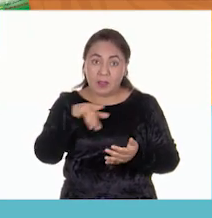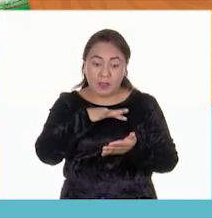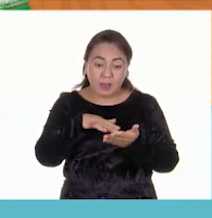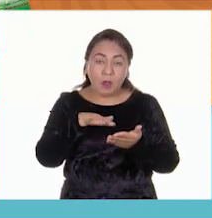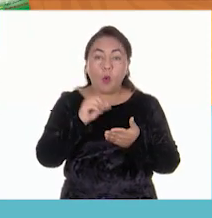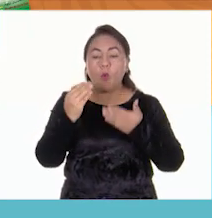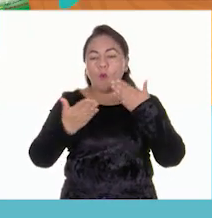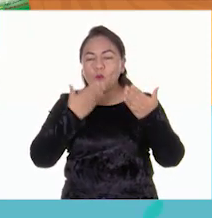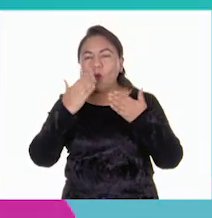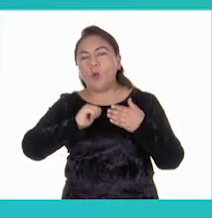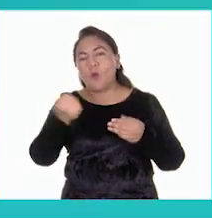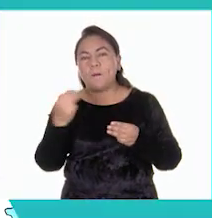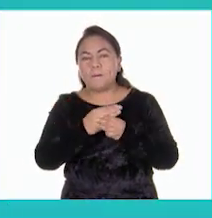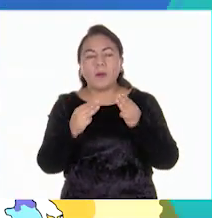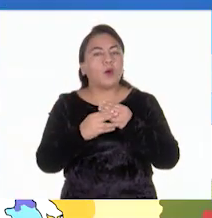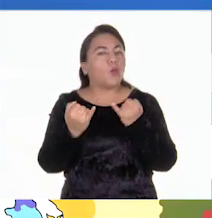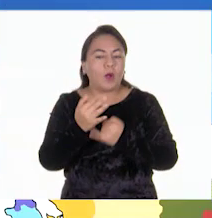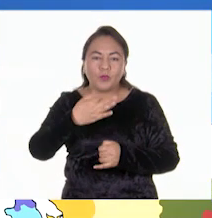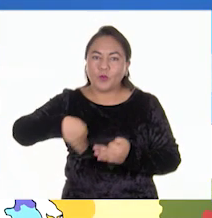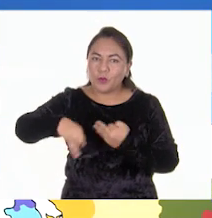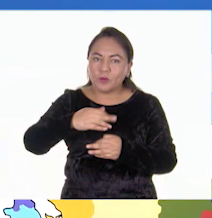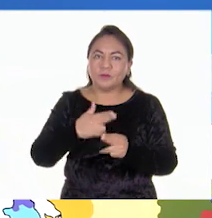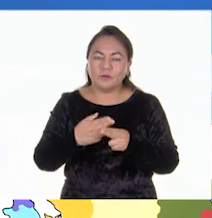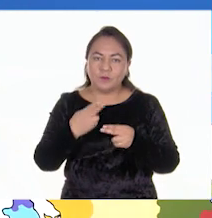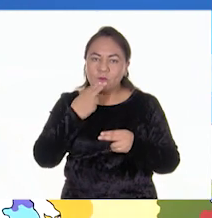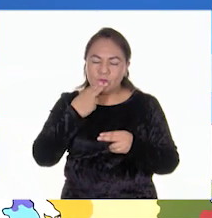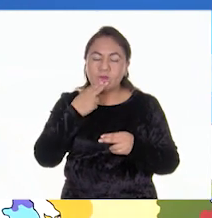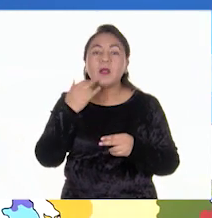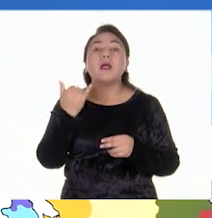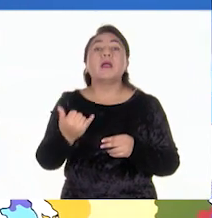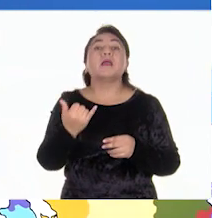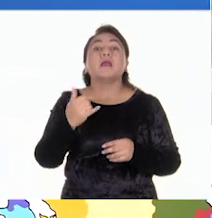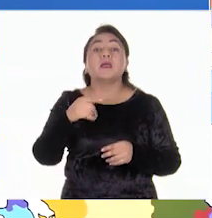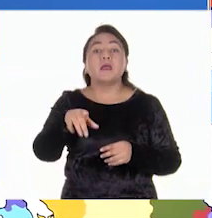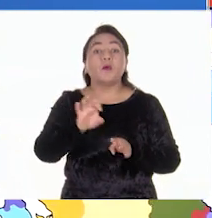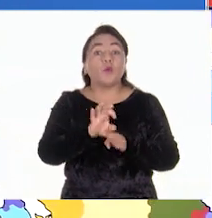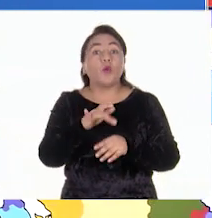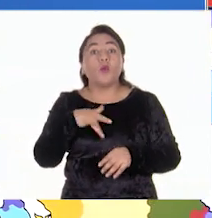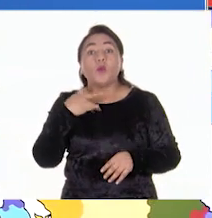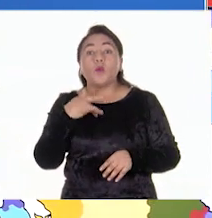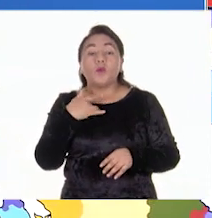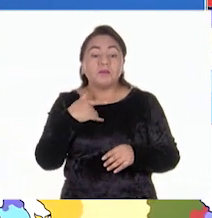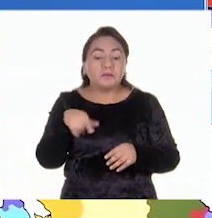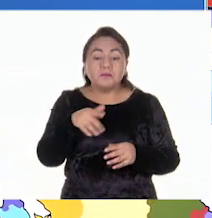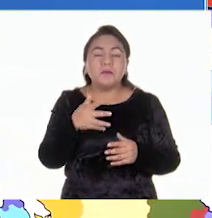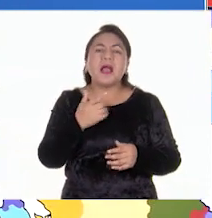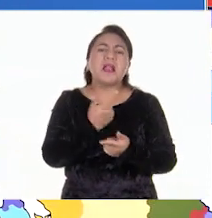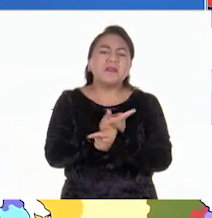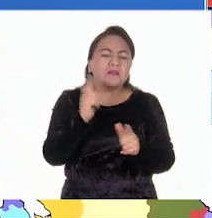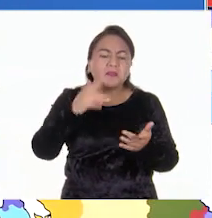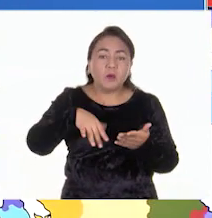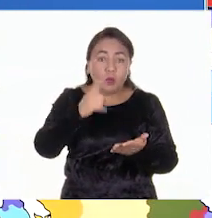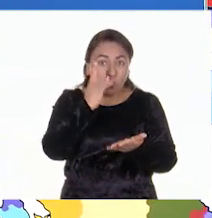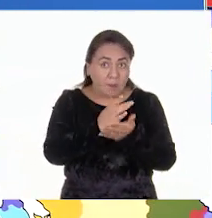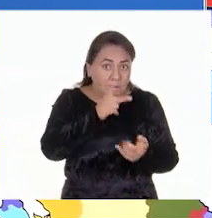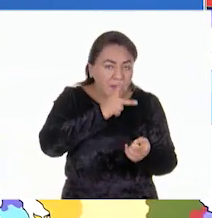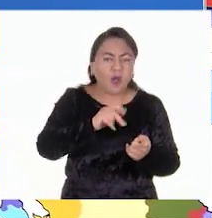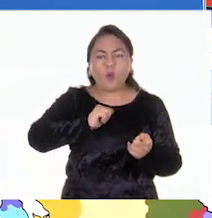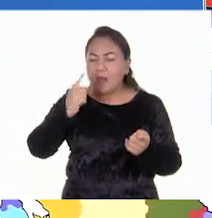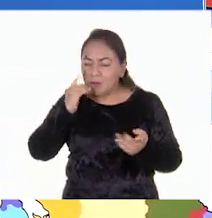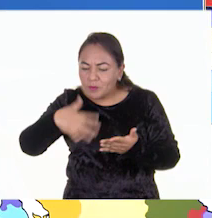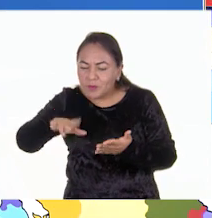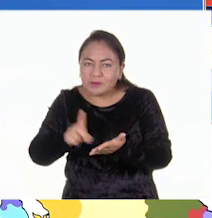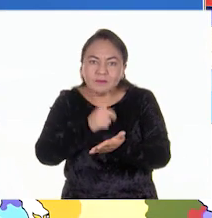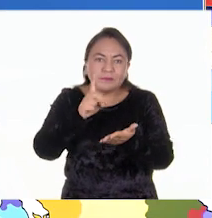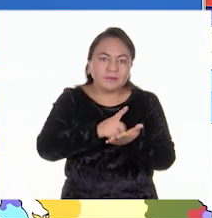al estudiar otras asignaturas. Úsenlo con libertad y no solo busquen las palabras que buscamos aquí. Y aprovecho